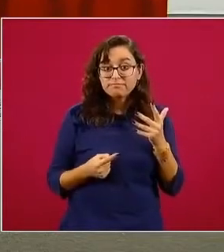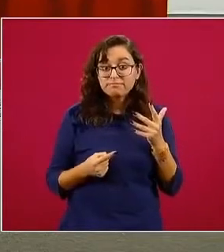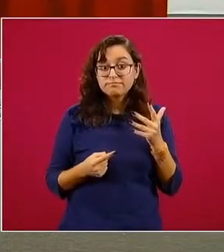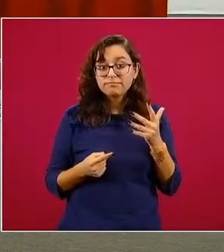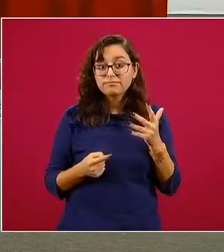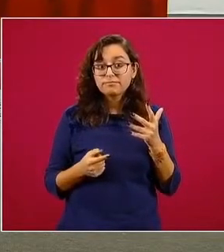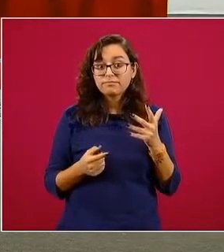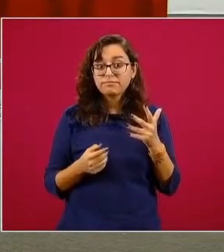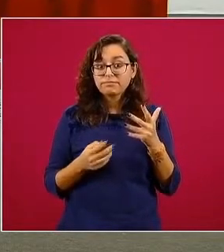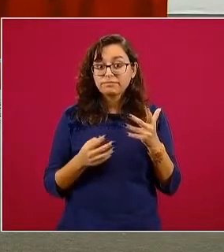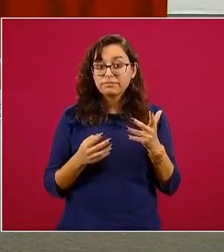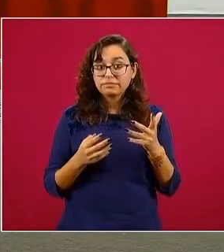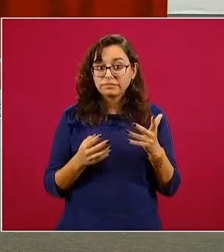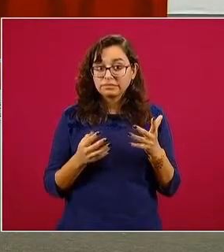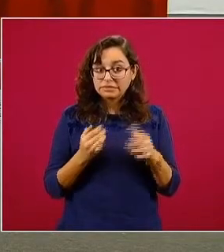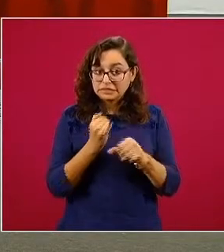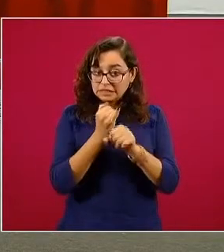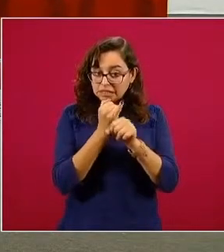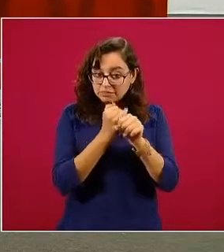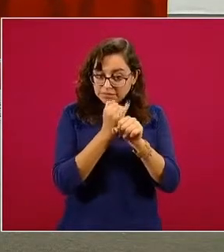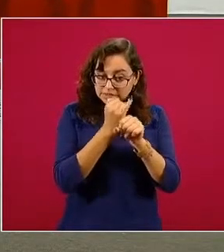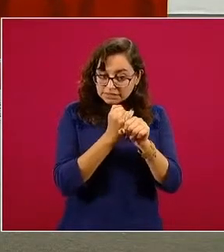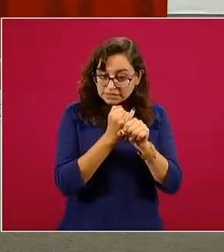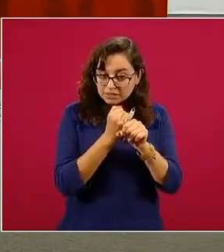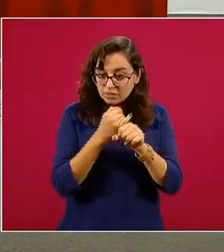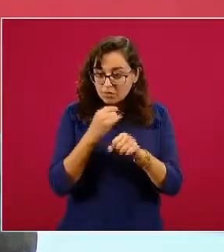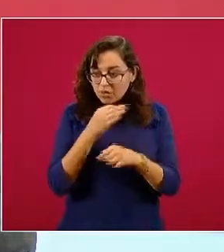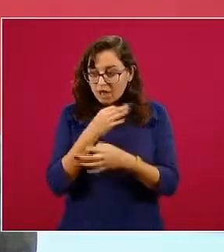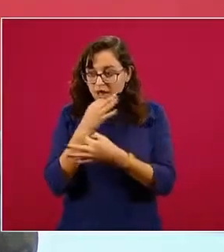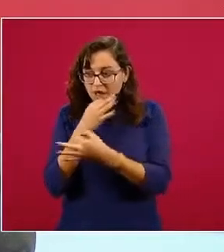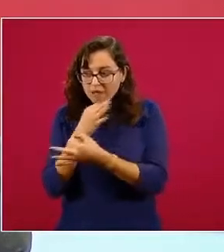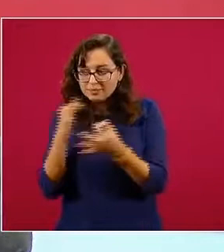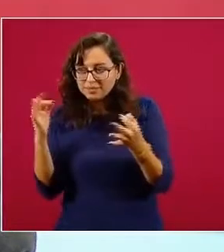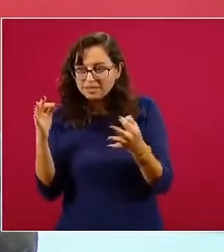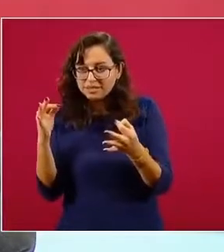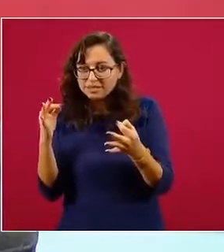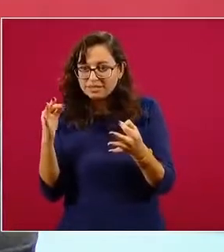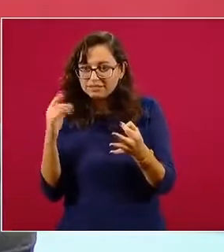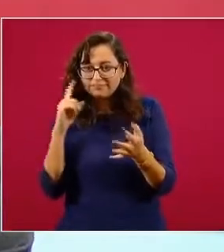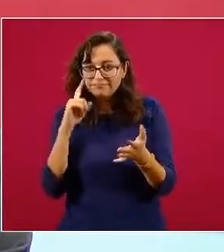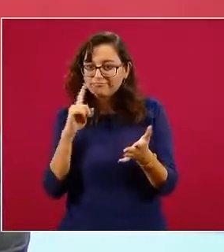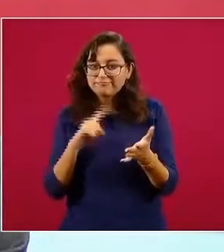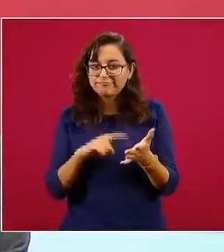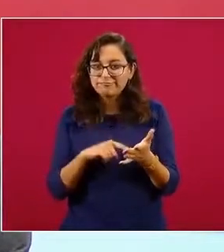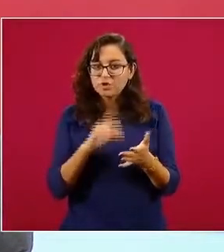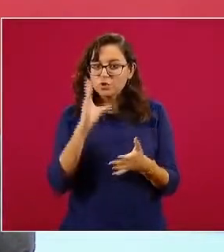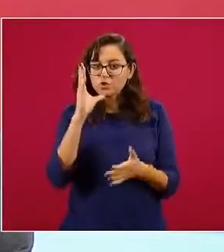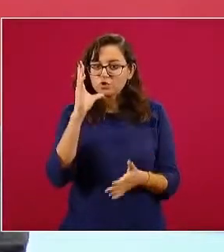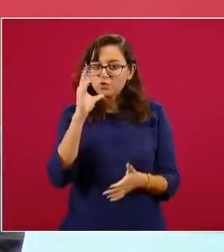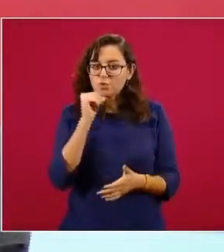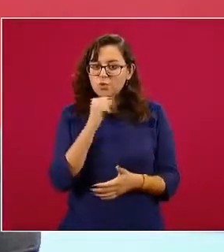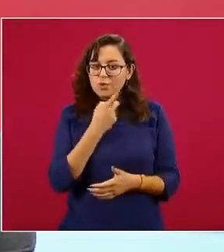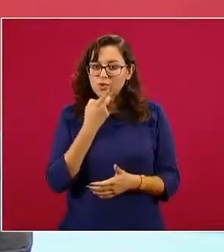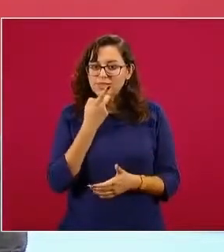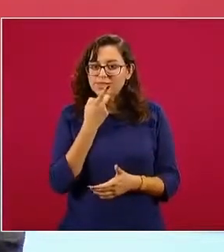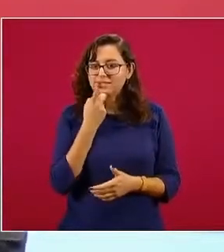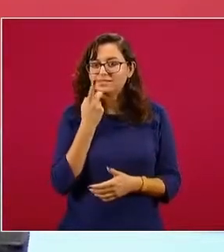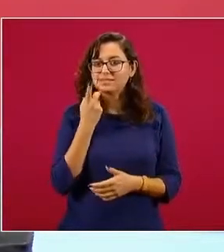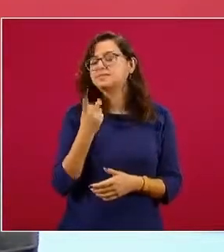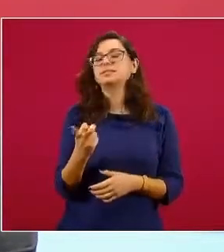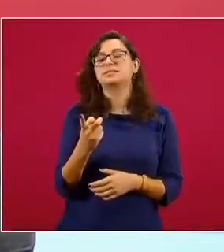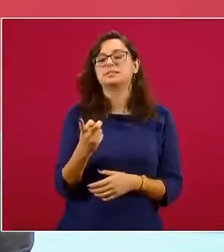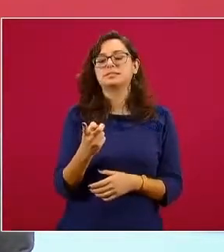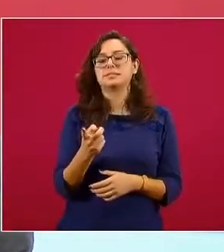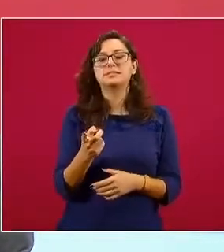tener certidumbre y que son parte de la investigación pericial. Entonces hay varios elementos que no le puedo relatar, muchos yo mismo no los conozco porque las